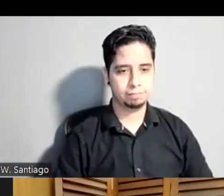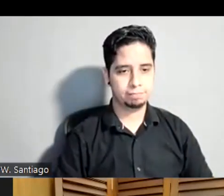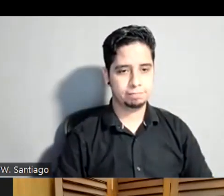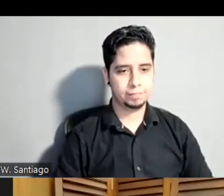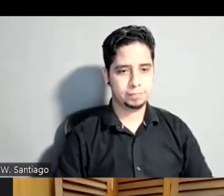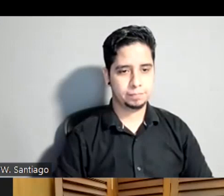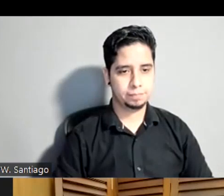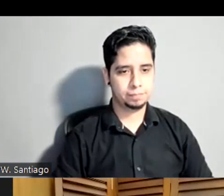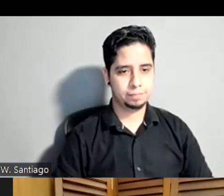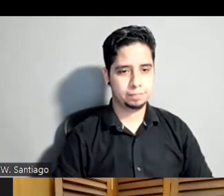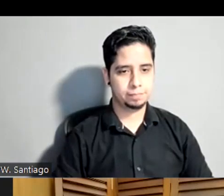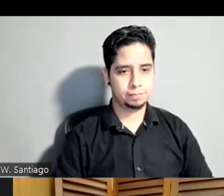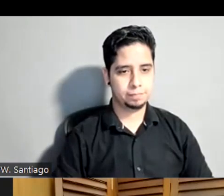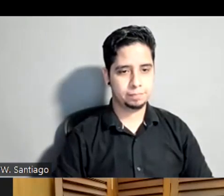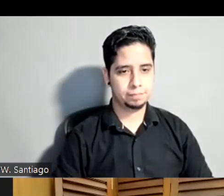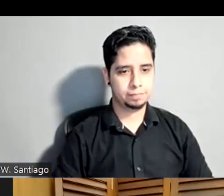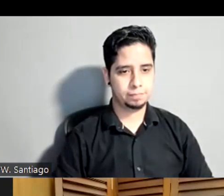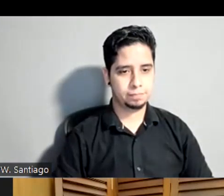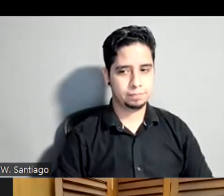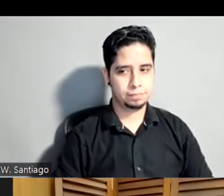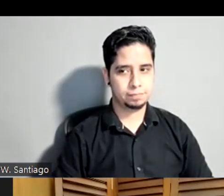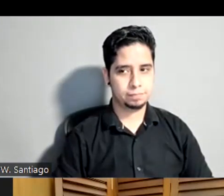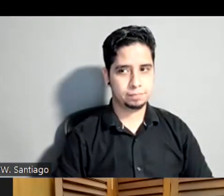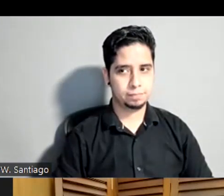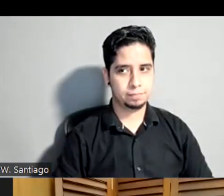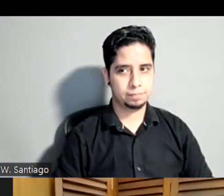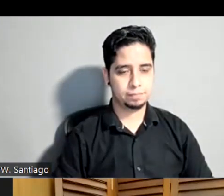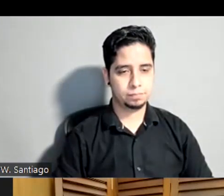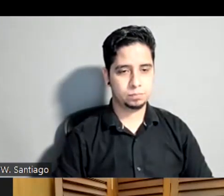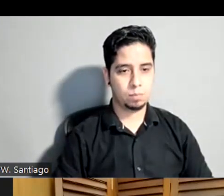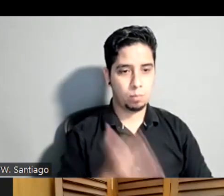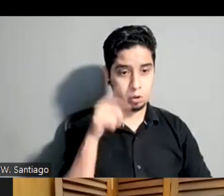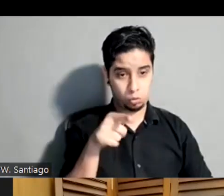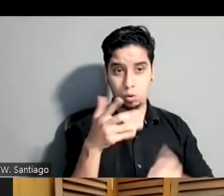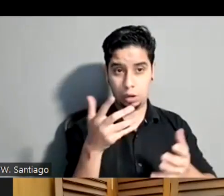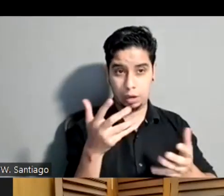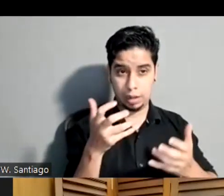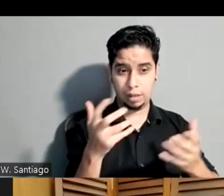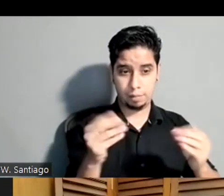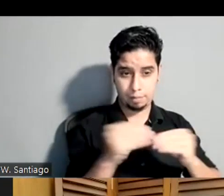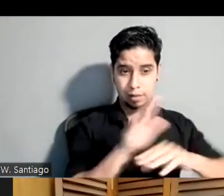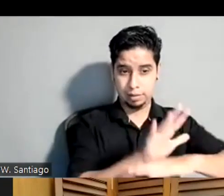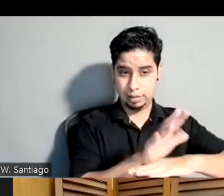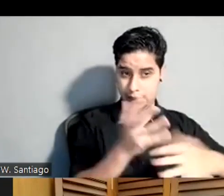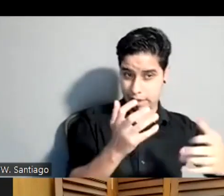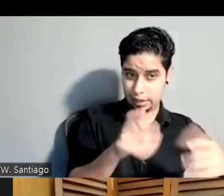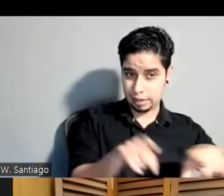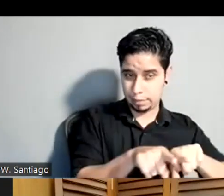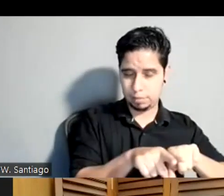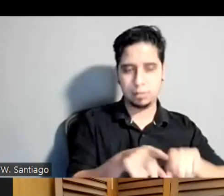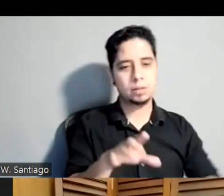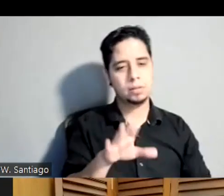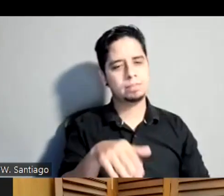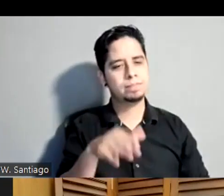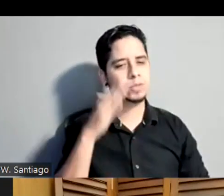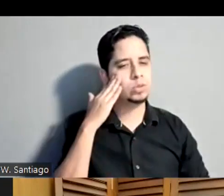tiempo recién. Ah, porque ahorita también dice que quería hacer más cine. Así que también eso. Sí, pero tú sabes una cosa, que